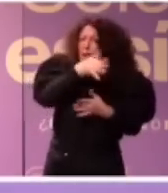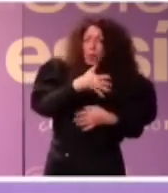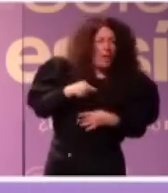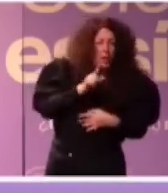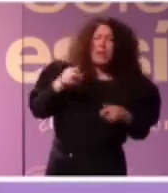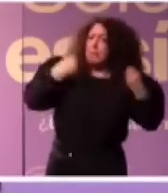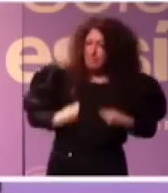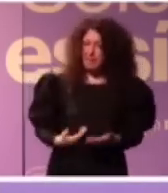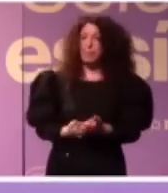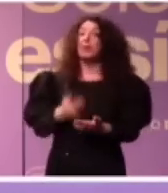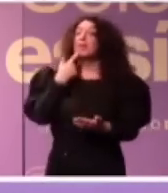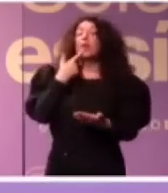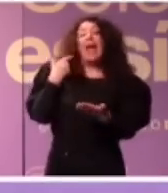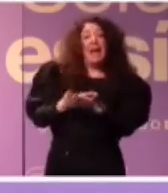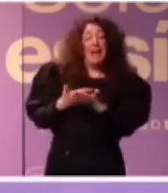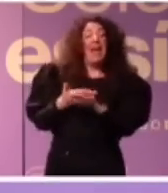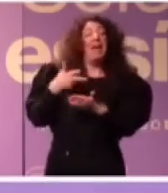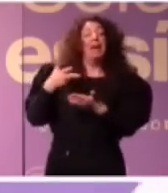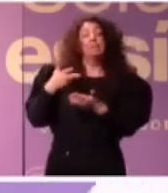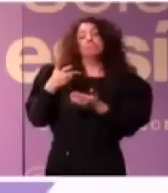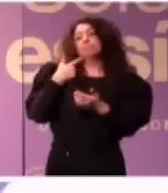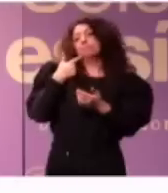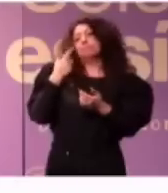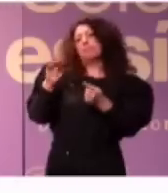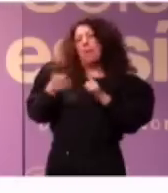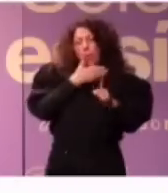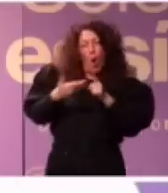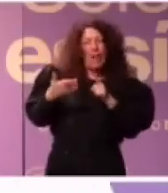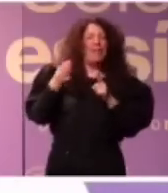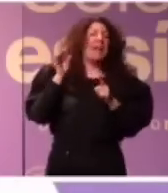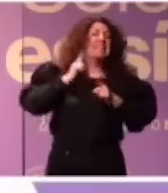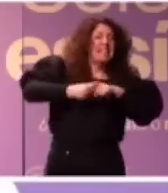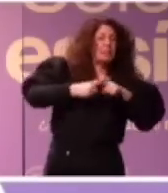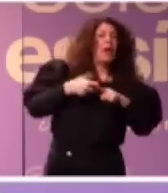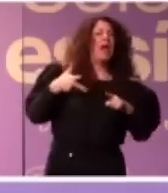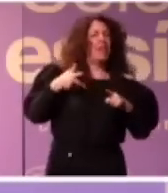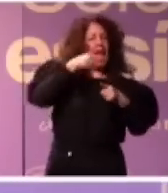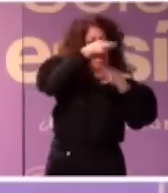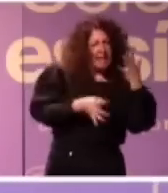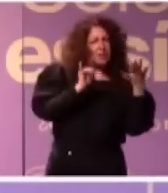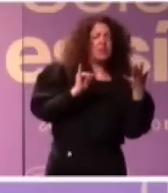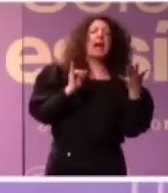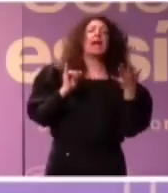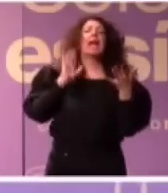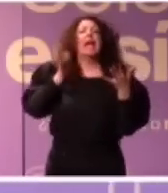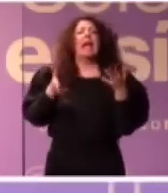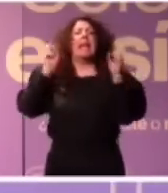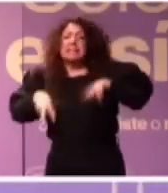violencias sexuales hay derechos y no impunidad y no silencio. Y